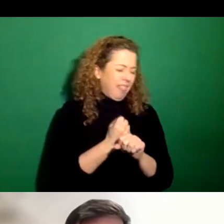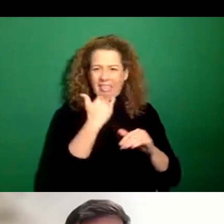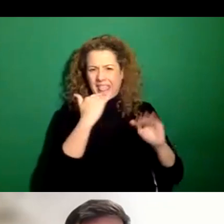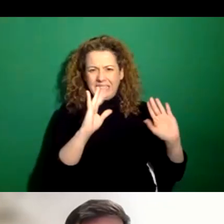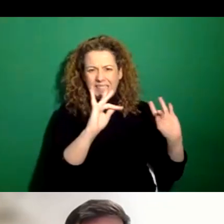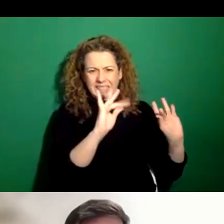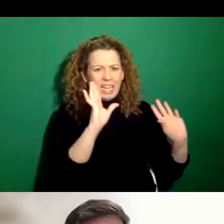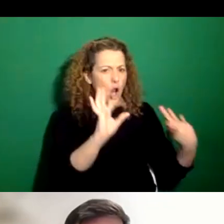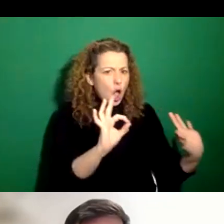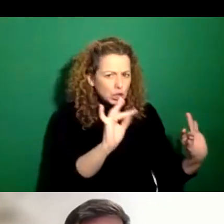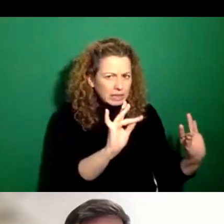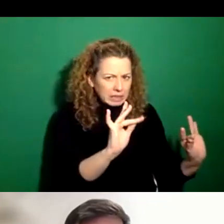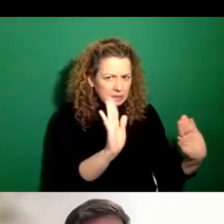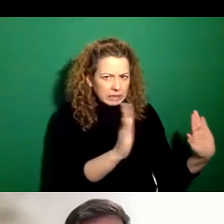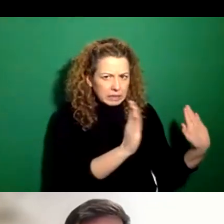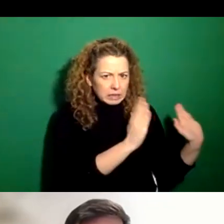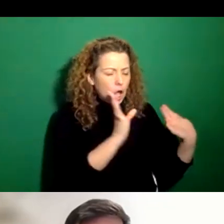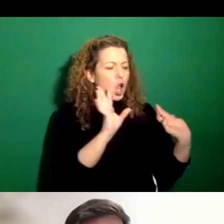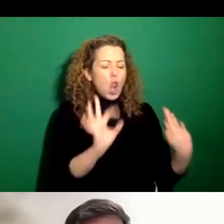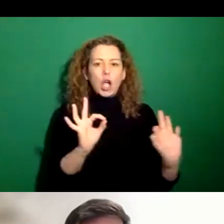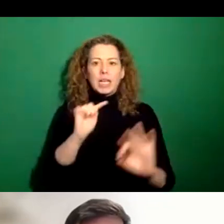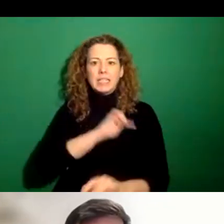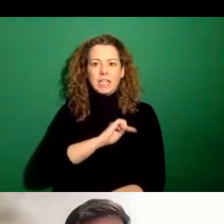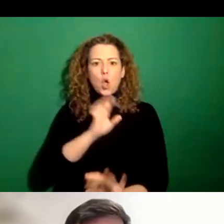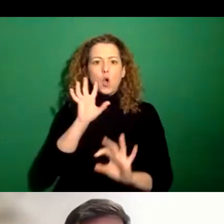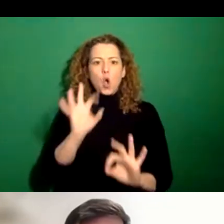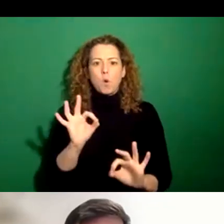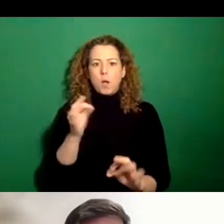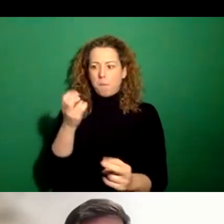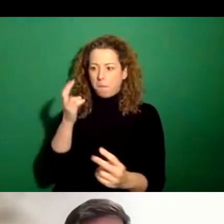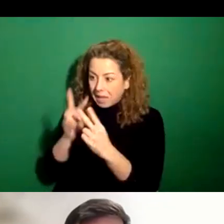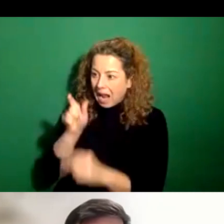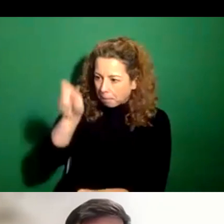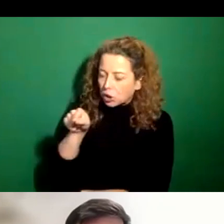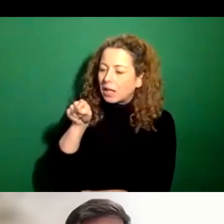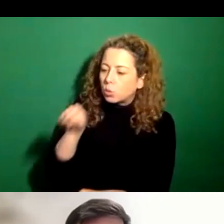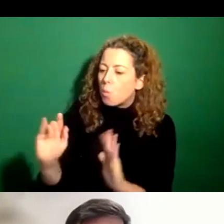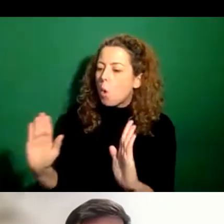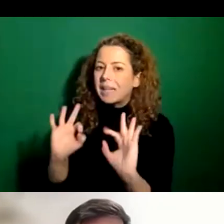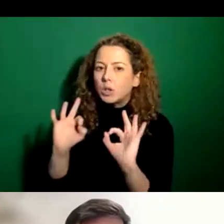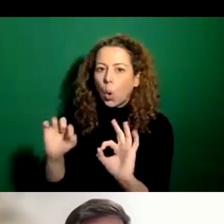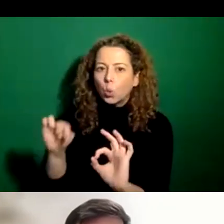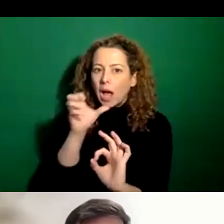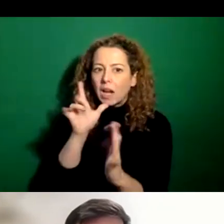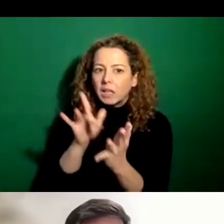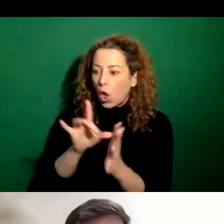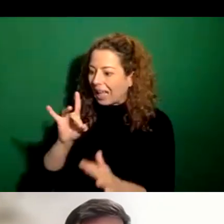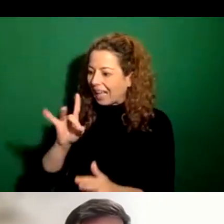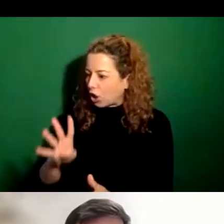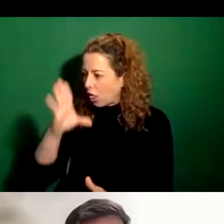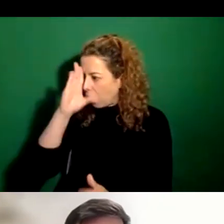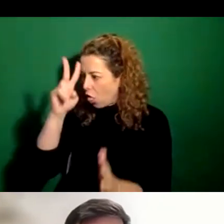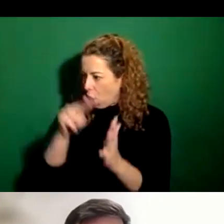lógica, como ha dicho Néstor, sentido común, y mirar a la persona en ese momento, el 14 de febrero